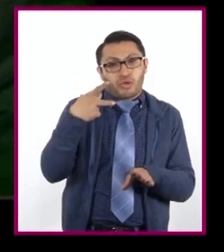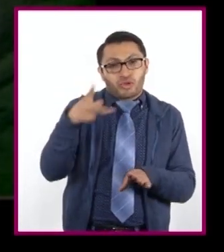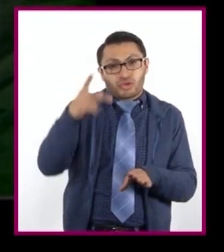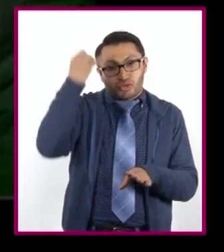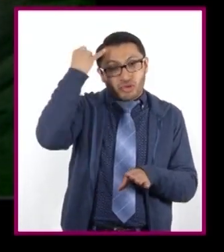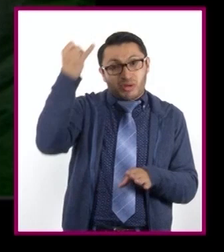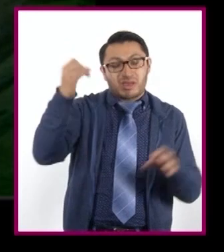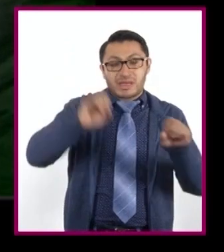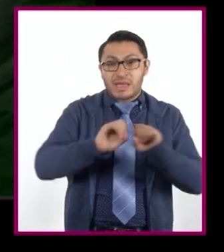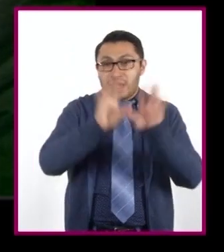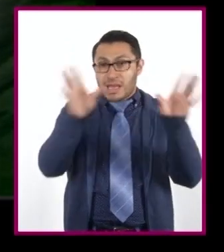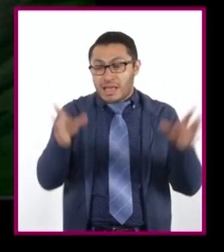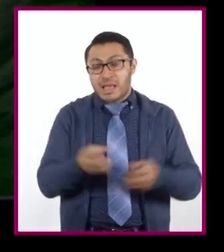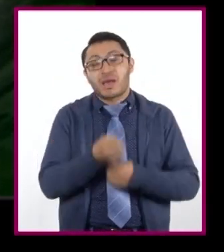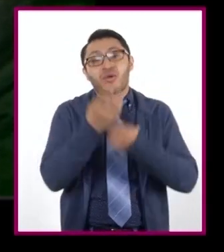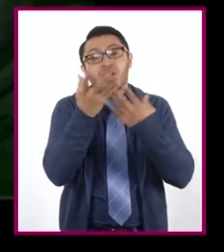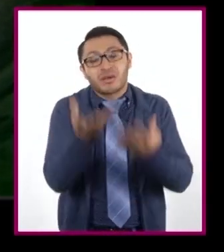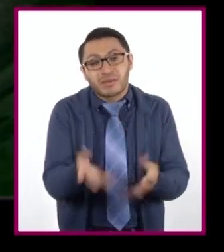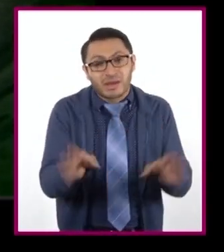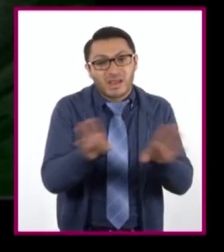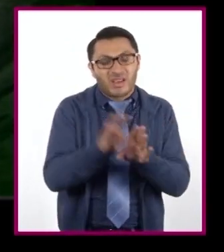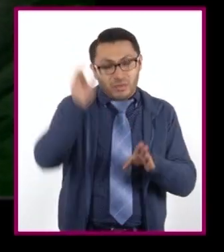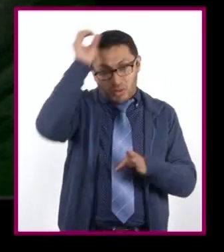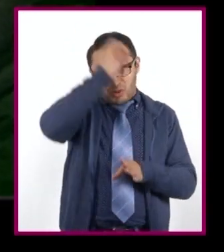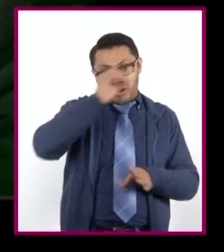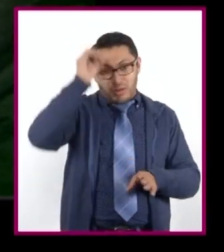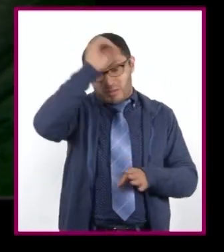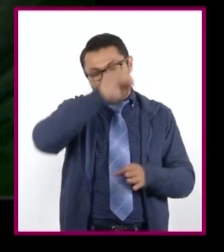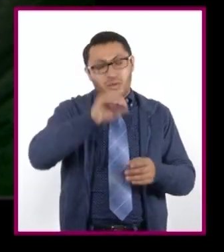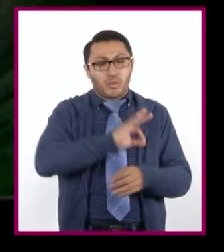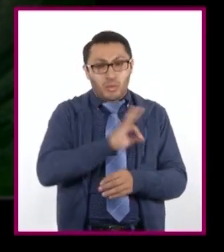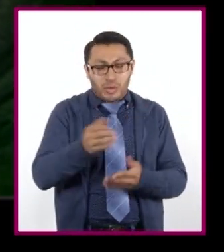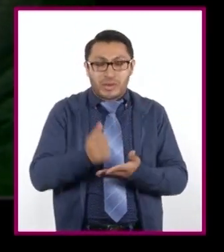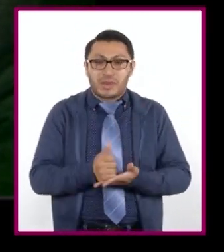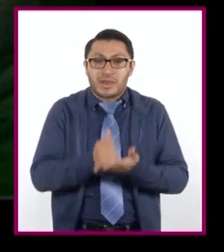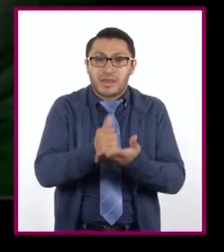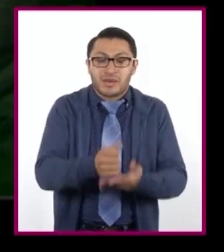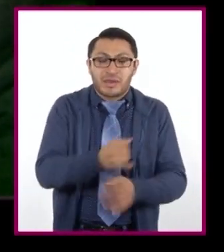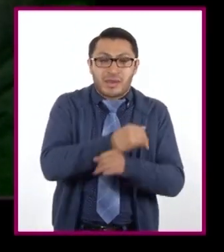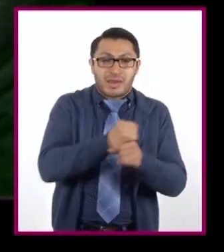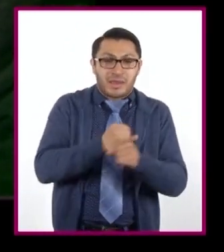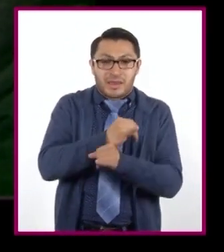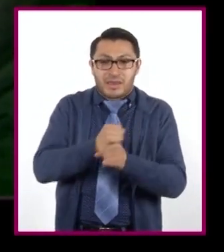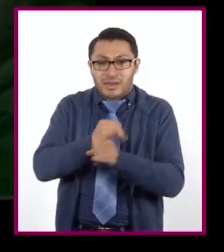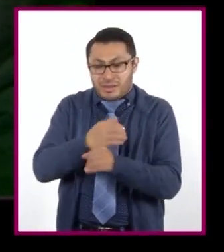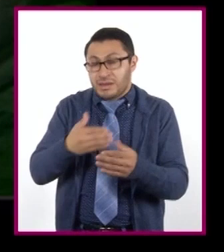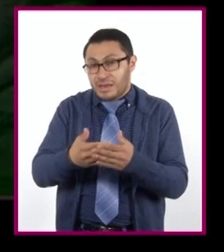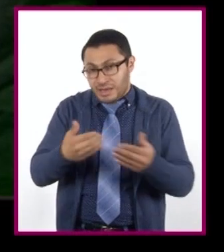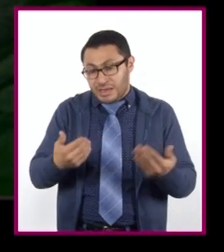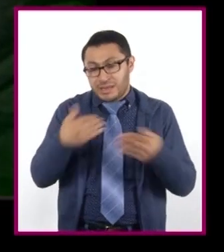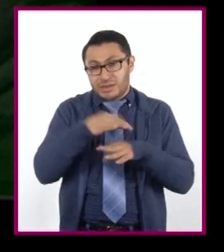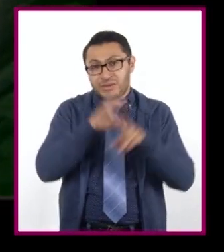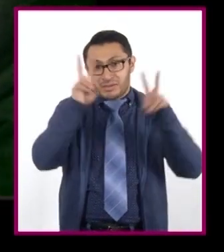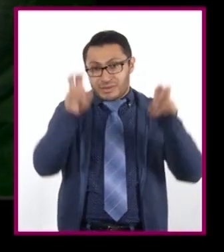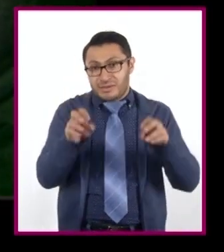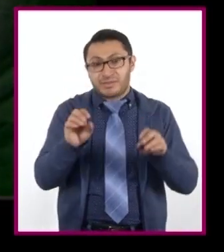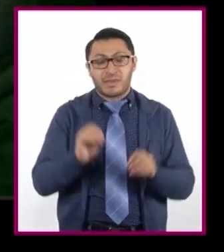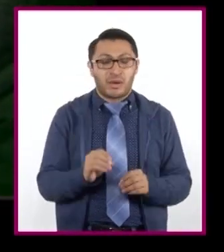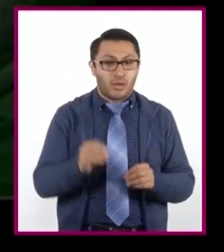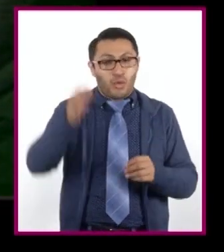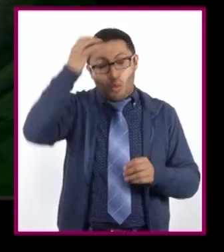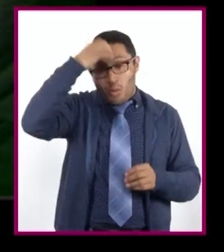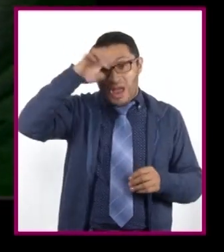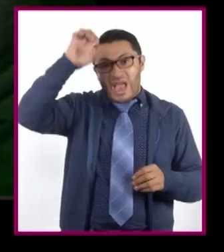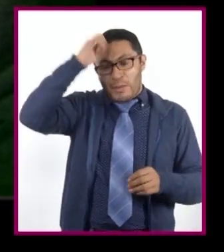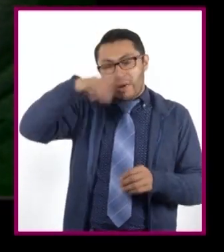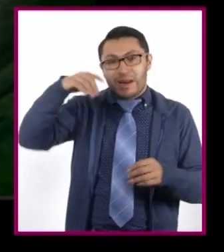expresar. Este punto de vista puede enriquecerse con una investigación previa sobre el tema o bien sobre lo que los muchachos han acumulado como experiencia a